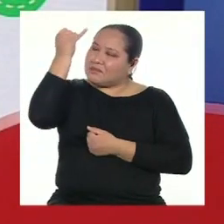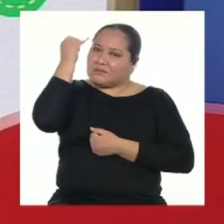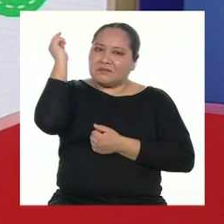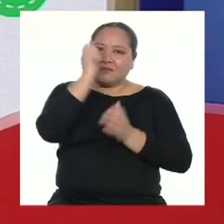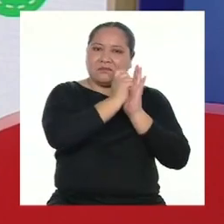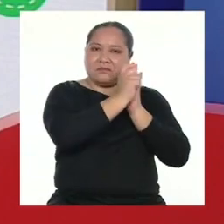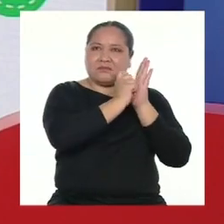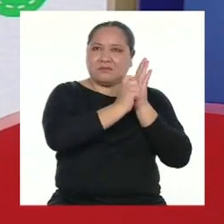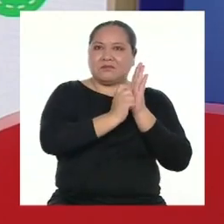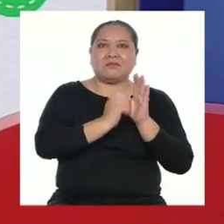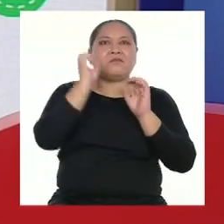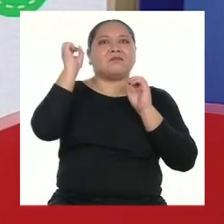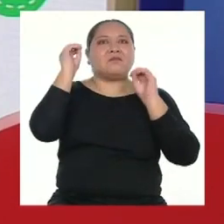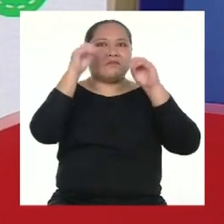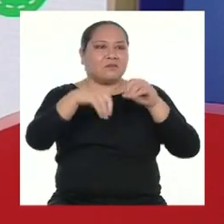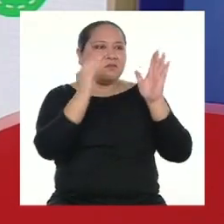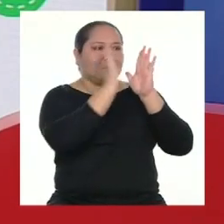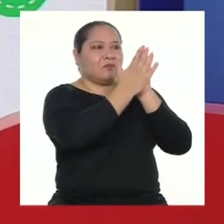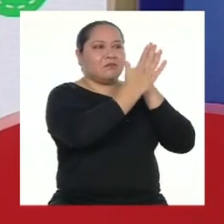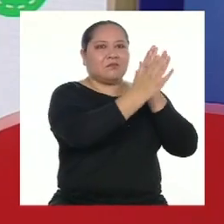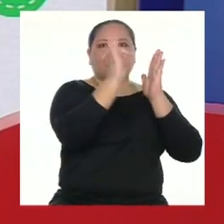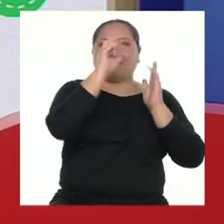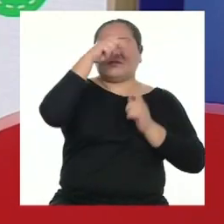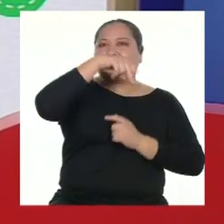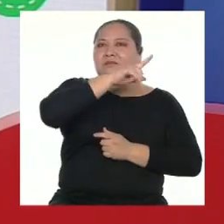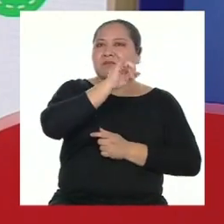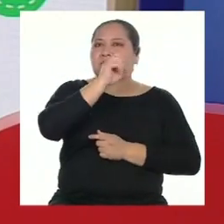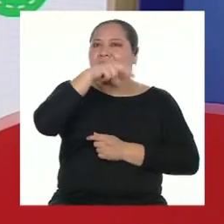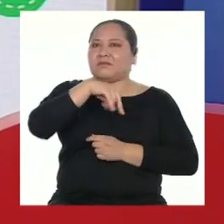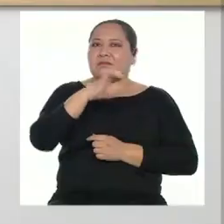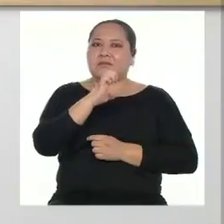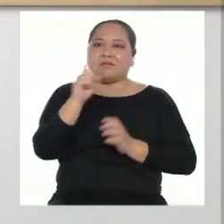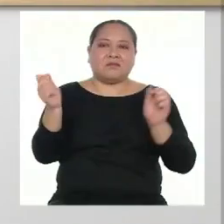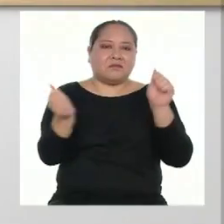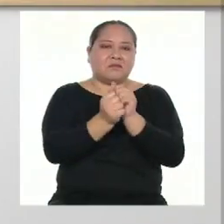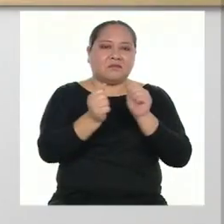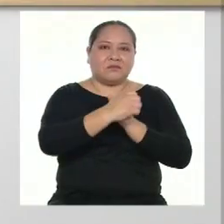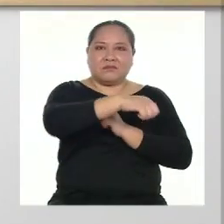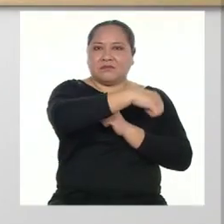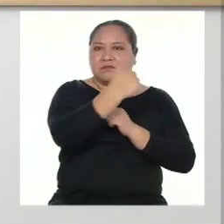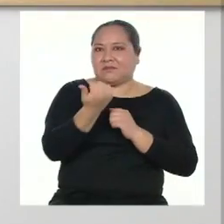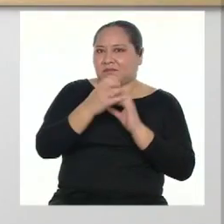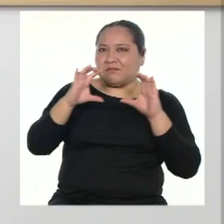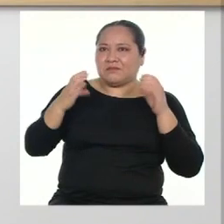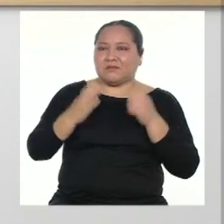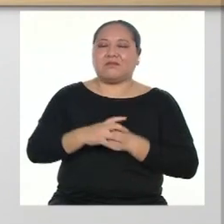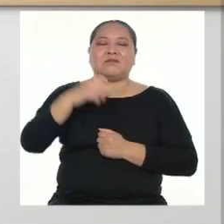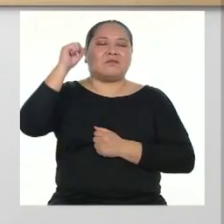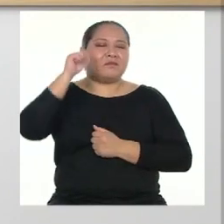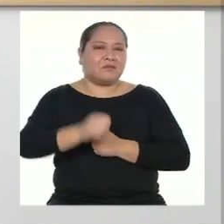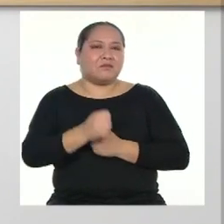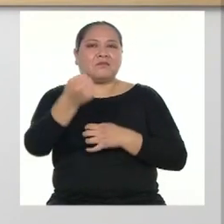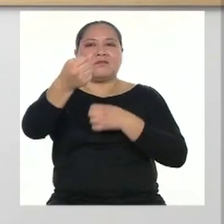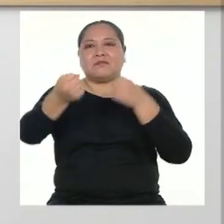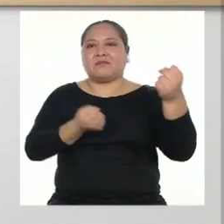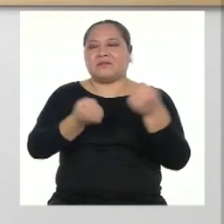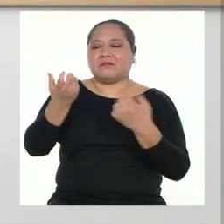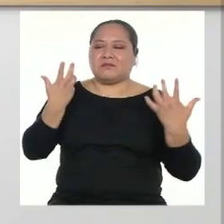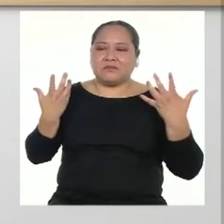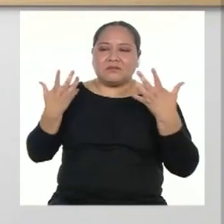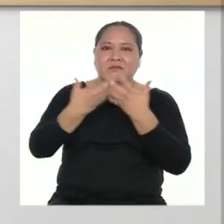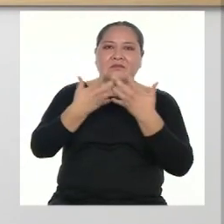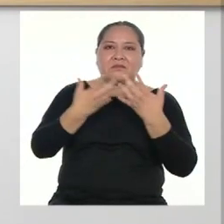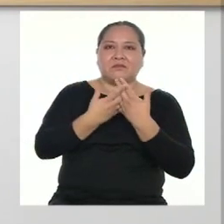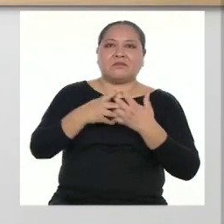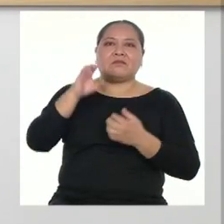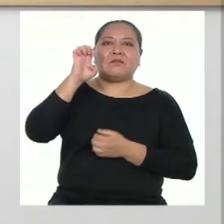texto! Y lo pondremos en el fanzine que estamos creando con el resto de áreas. Por supuesto, el tránsito es un tema vinculado a